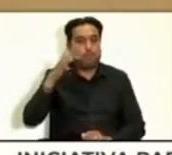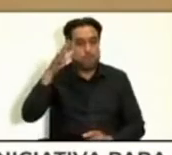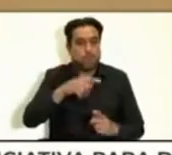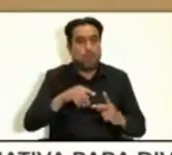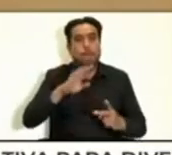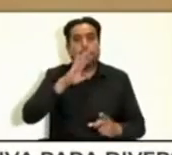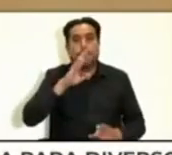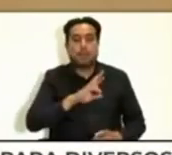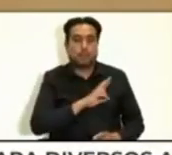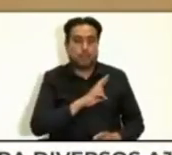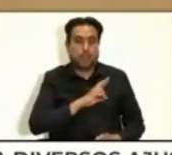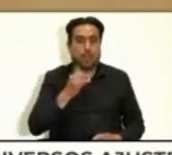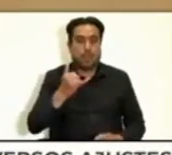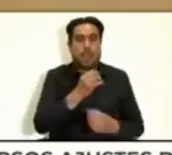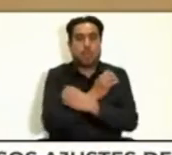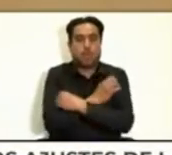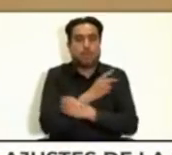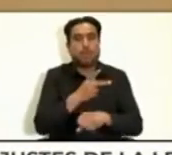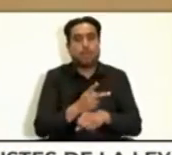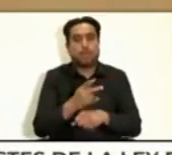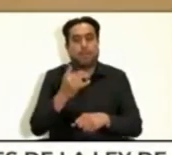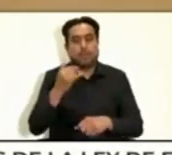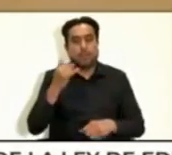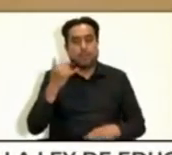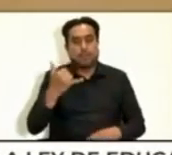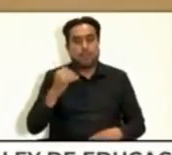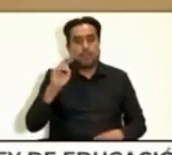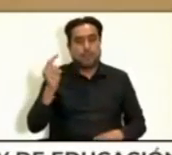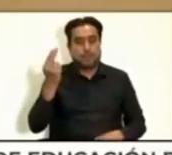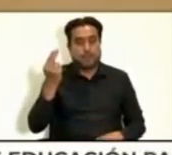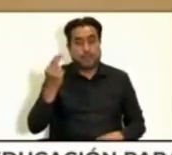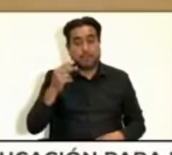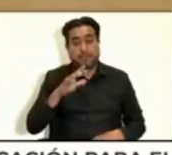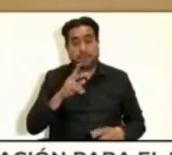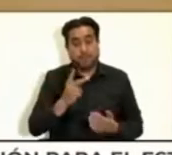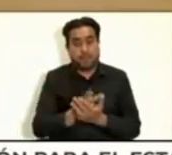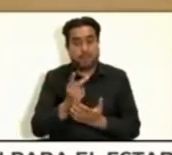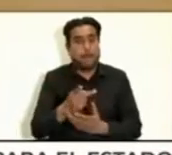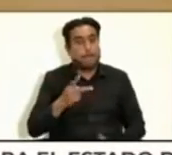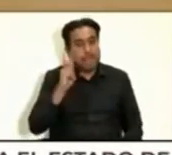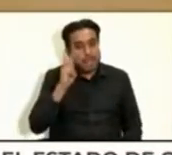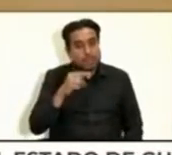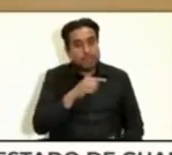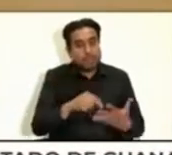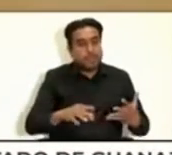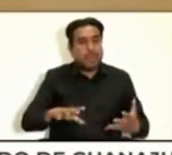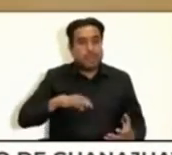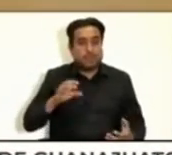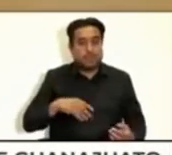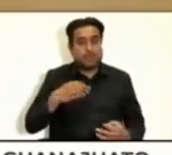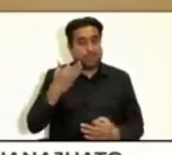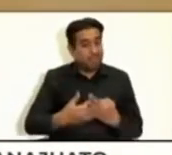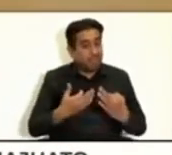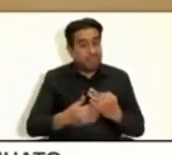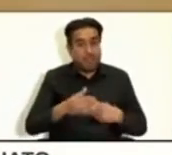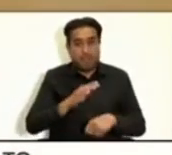la educación básica y media superior lamentablemente estos esfuerzos por sí solos son insuficientes para garantizar